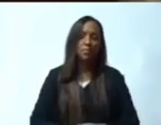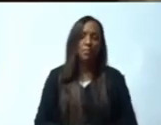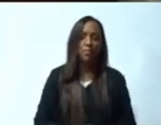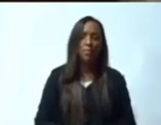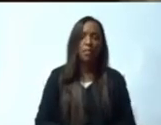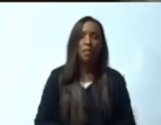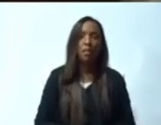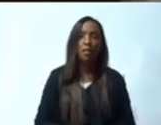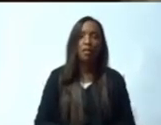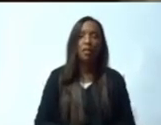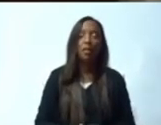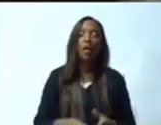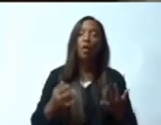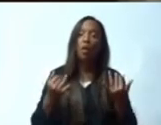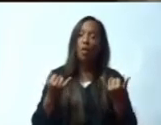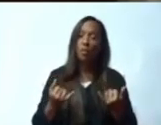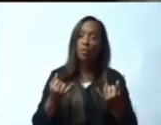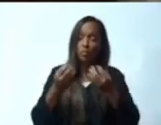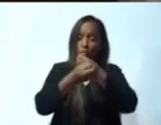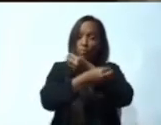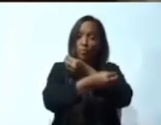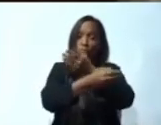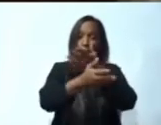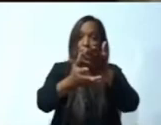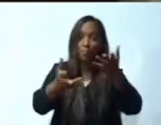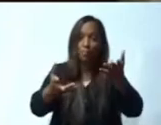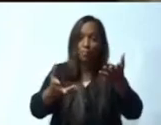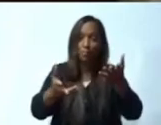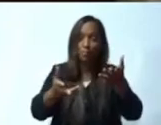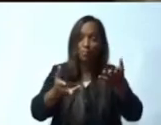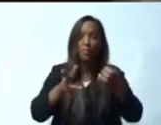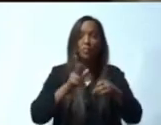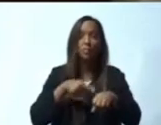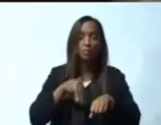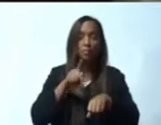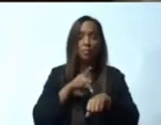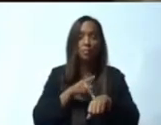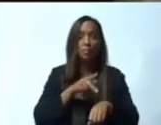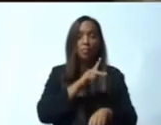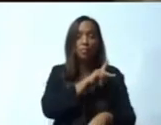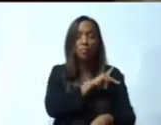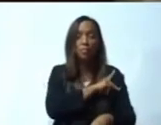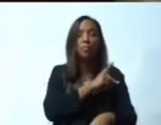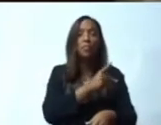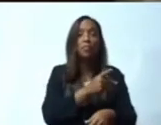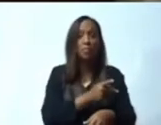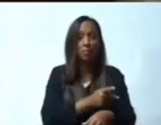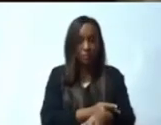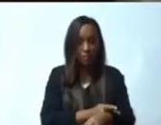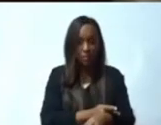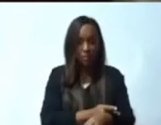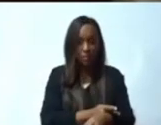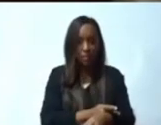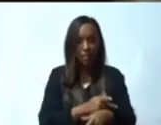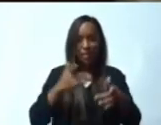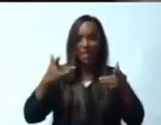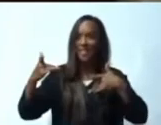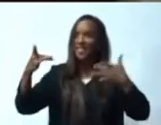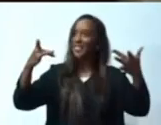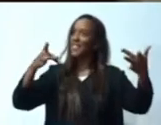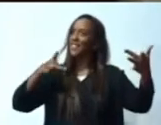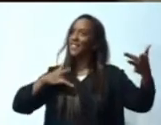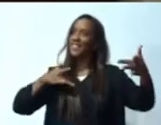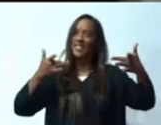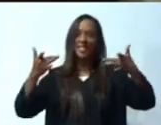viste de gala y de júbilo de que ayer fue inaugurada la aerolínea que va desde acá Santo